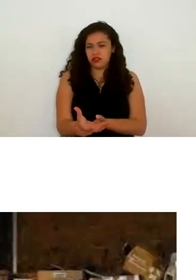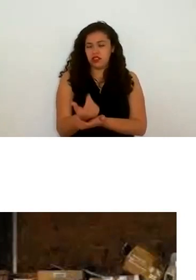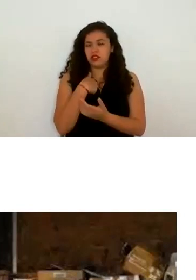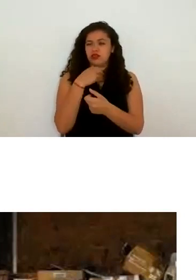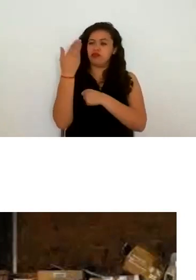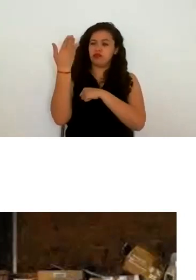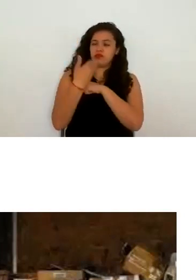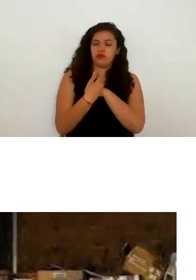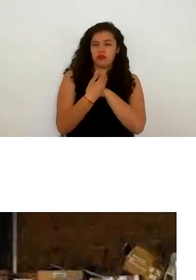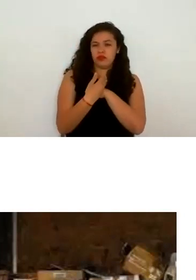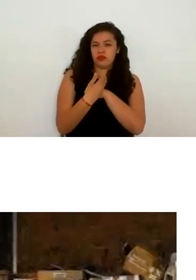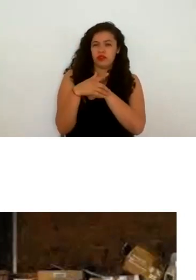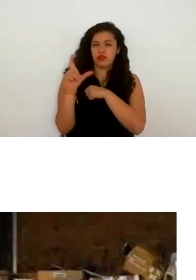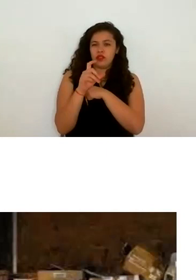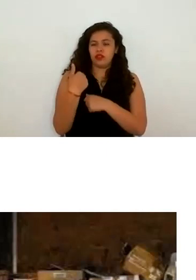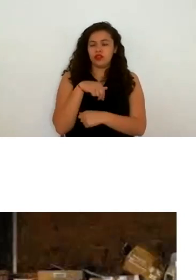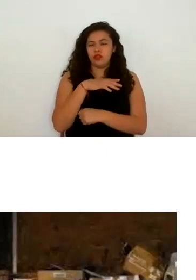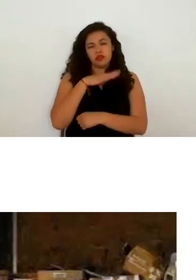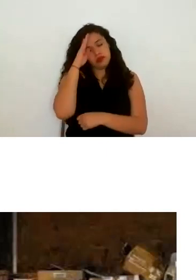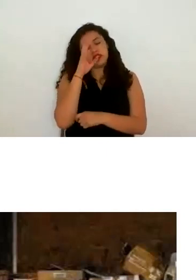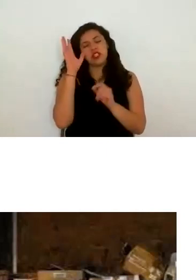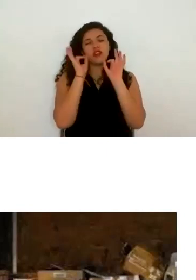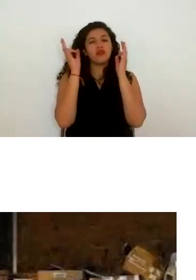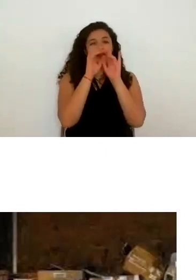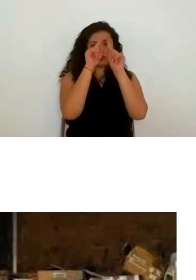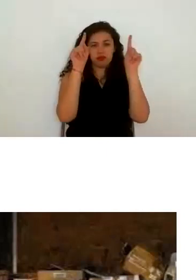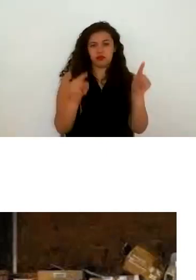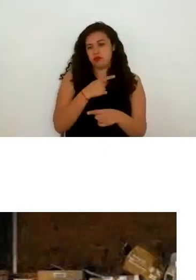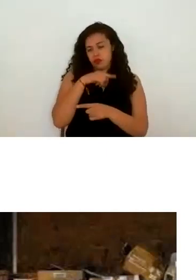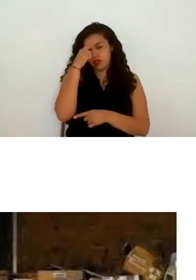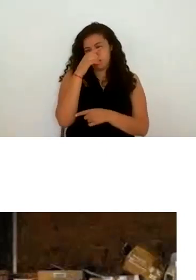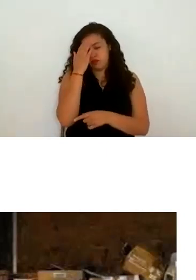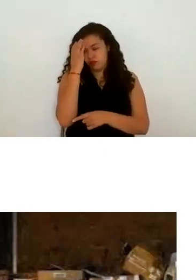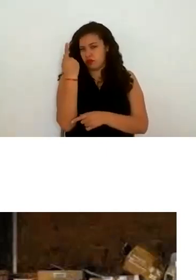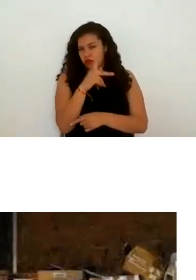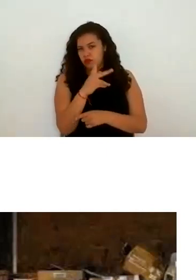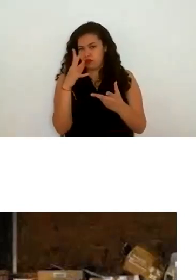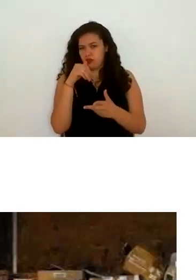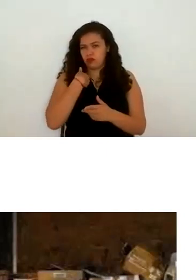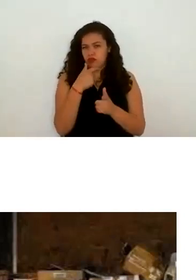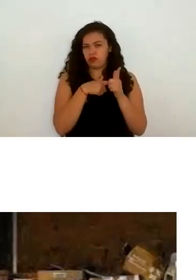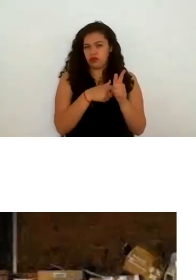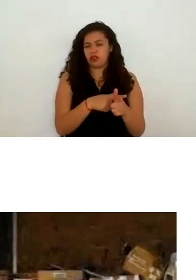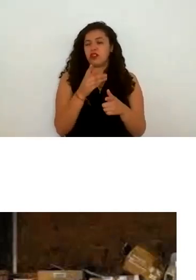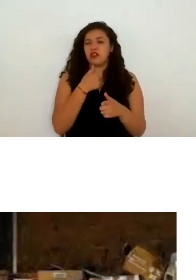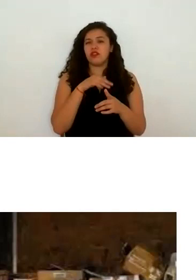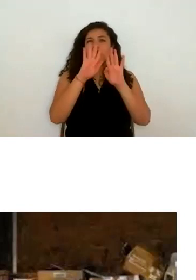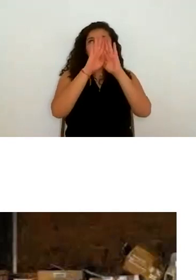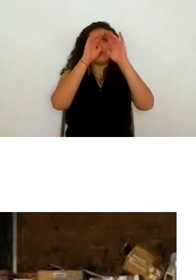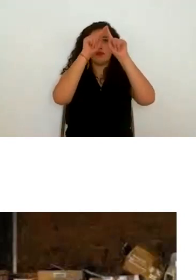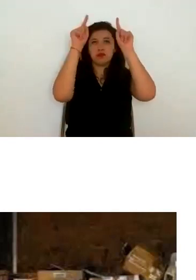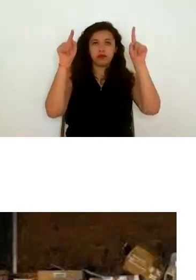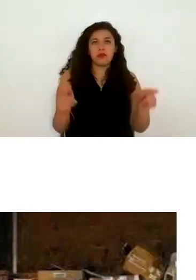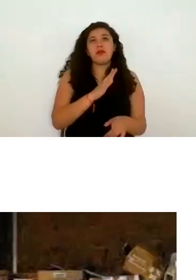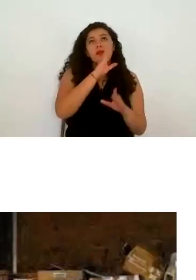por no tener los criterios y las medidas adecuadas de su conservación. En cambio, si tenemos una estantería adecuada,